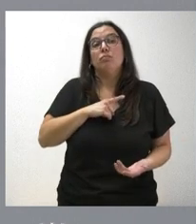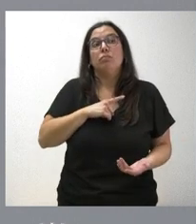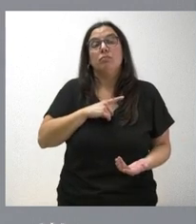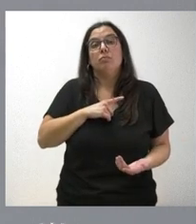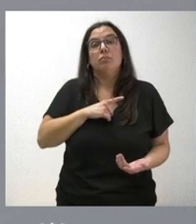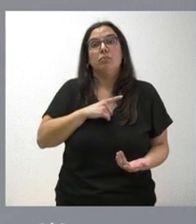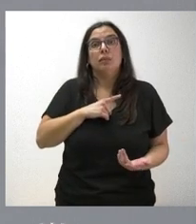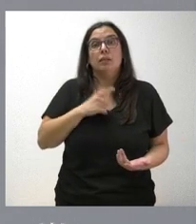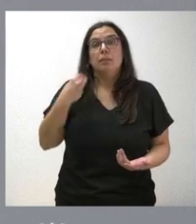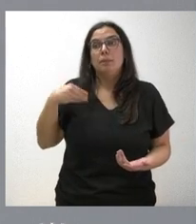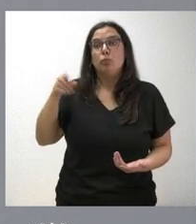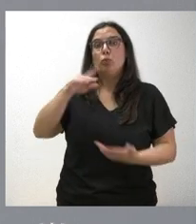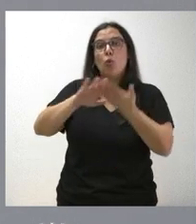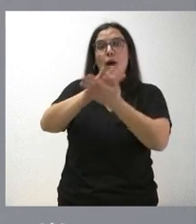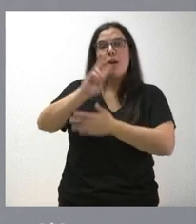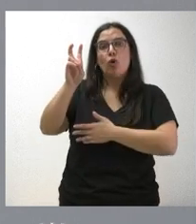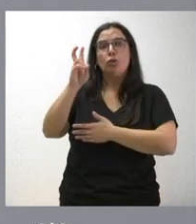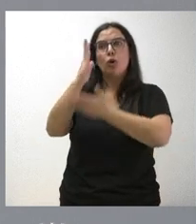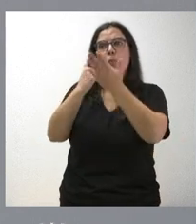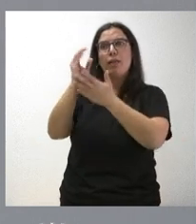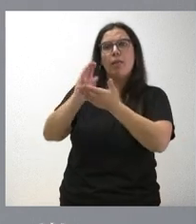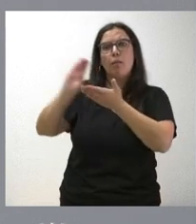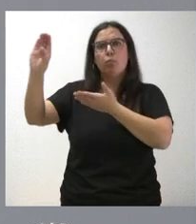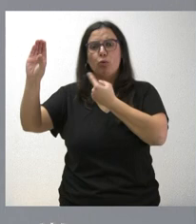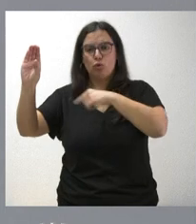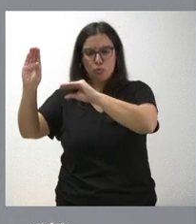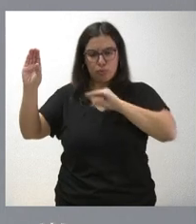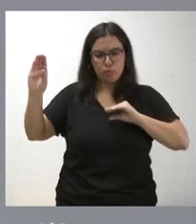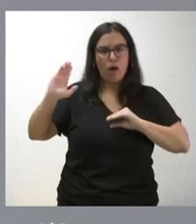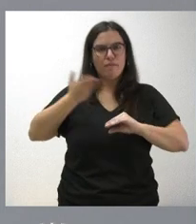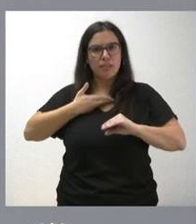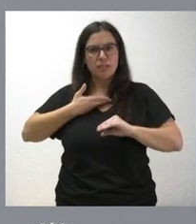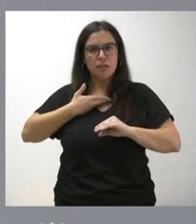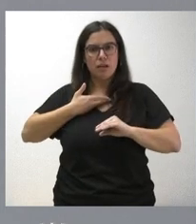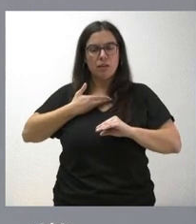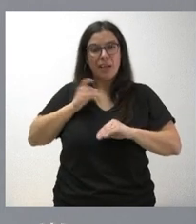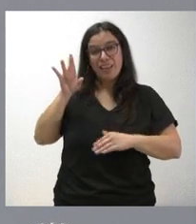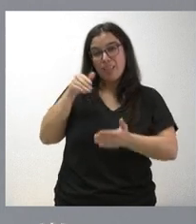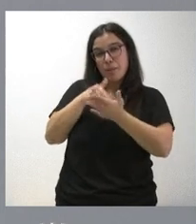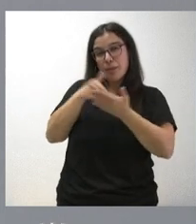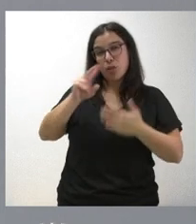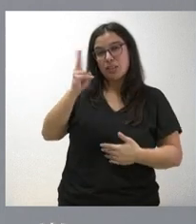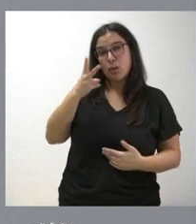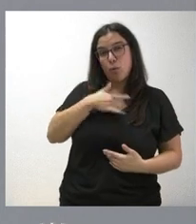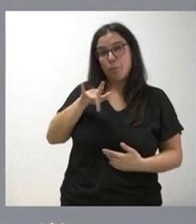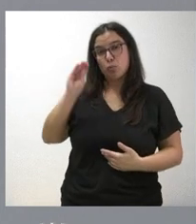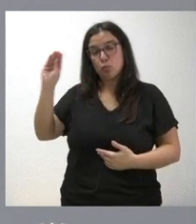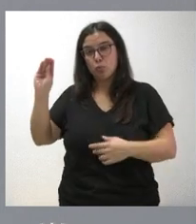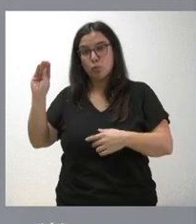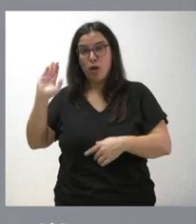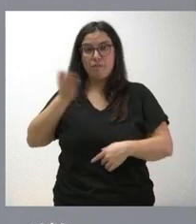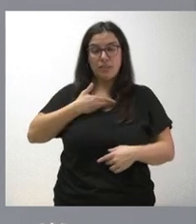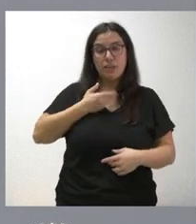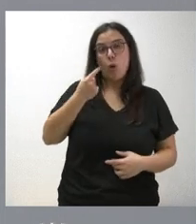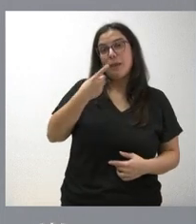de todo lo que se está hablando otras comunidades autónomas nos va a afectar en alguna medida lo de los 15,000 millones de euros lo de los 1300